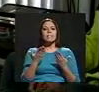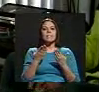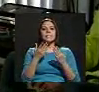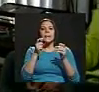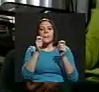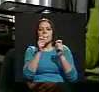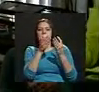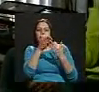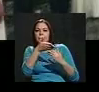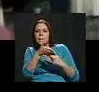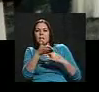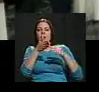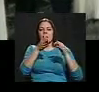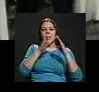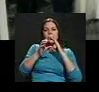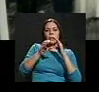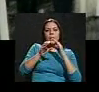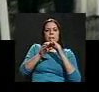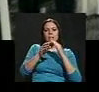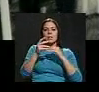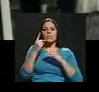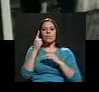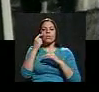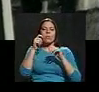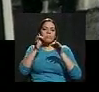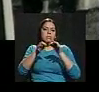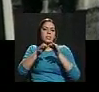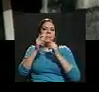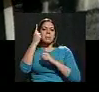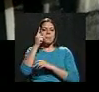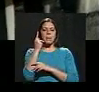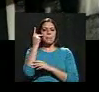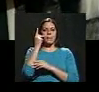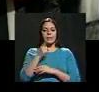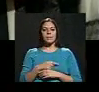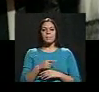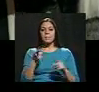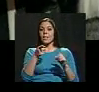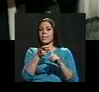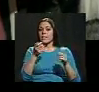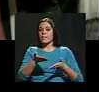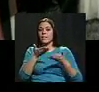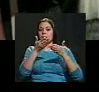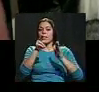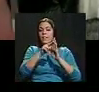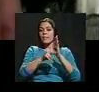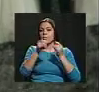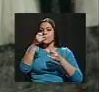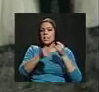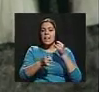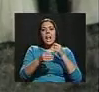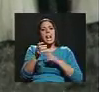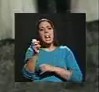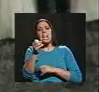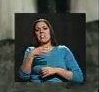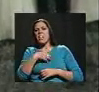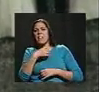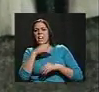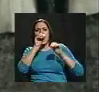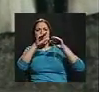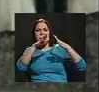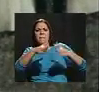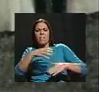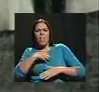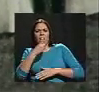sus vecinos y maestros ante sus padres. Desde la entrega de sus notas finales hasta cualquier queja de la maestra,